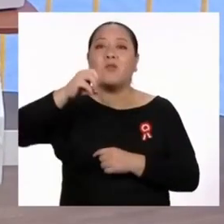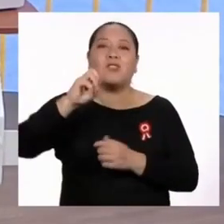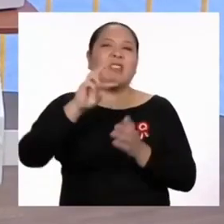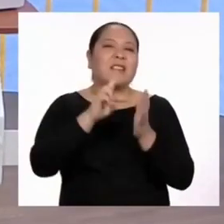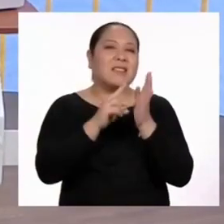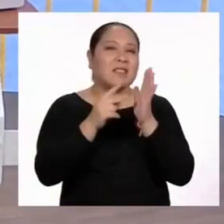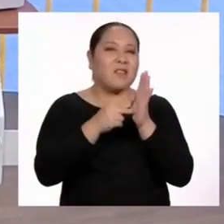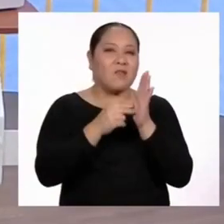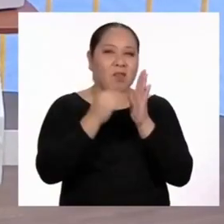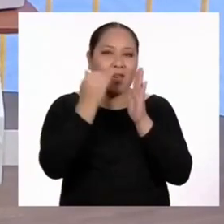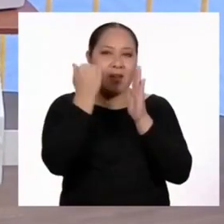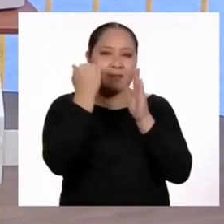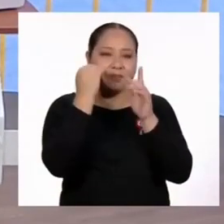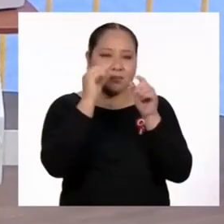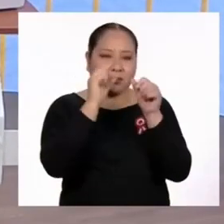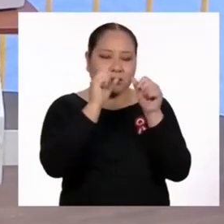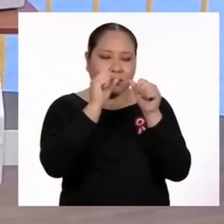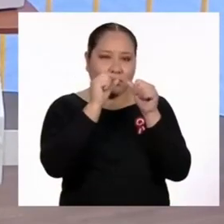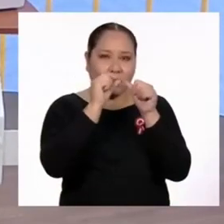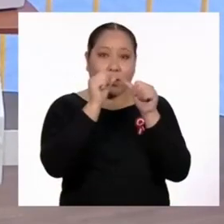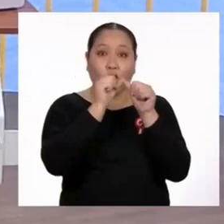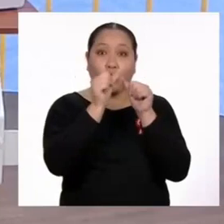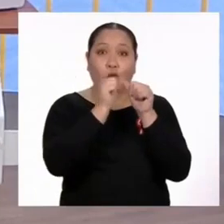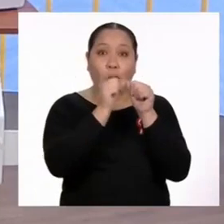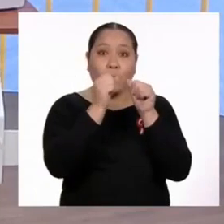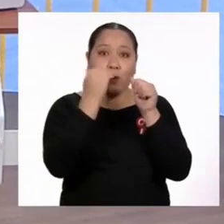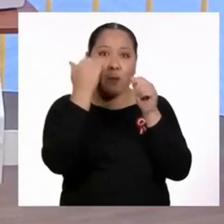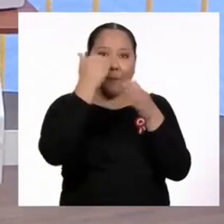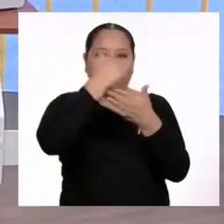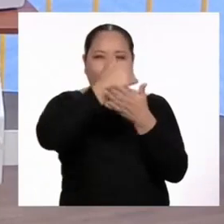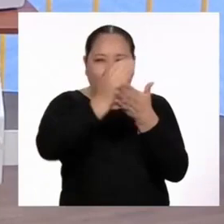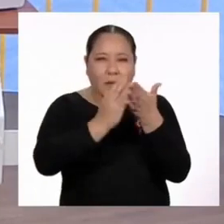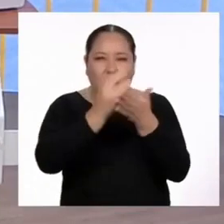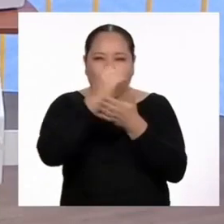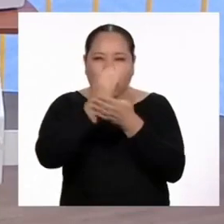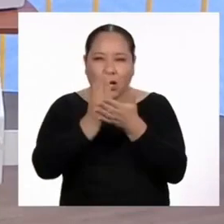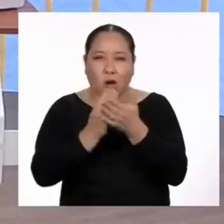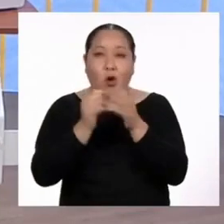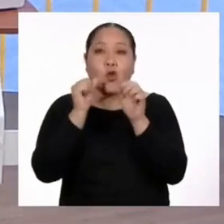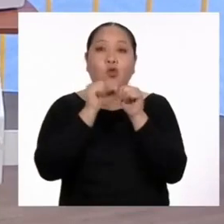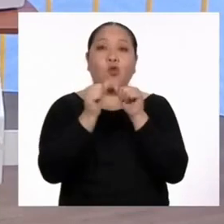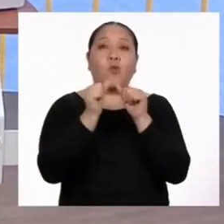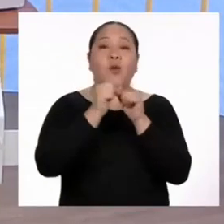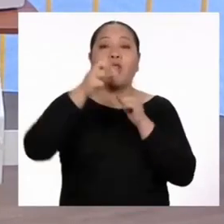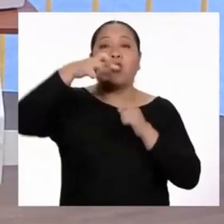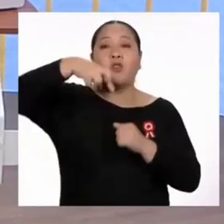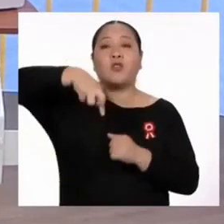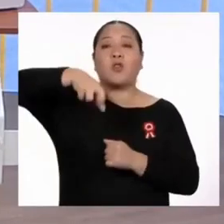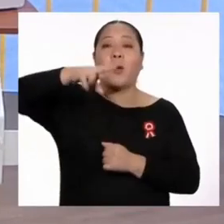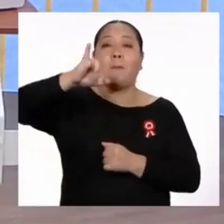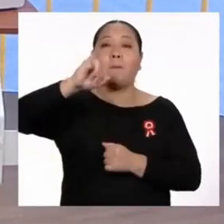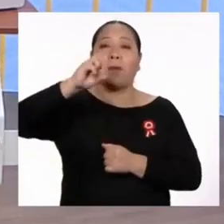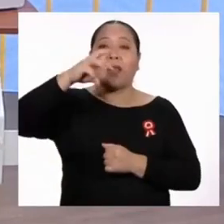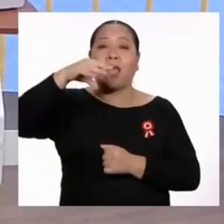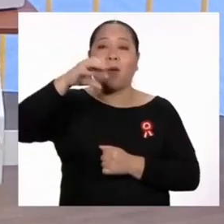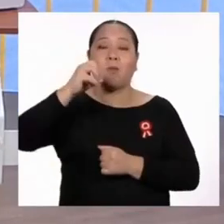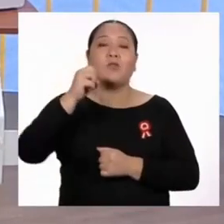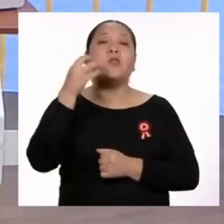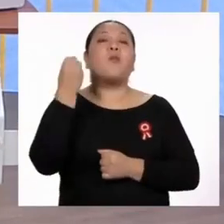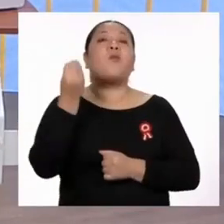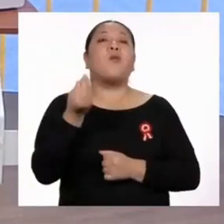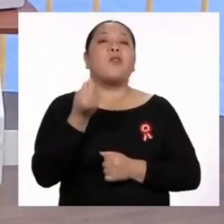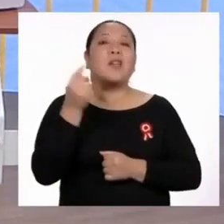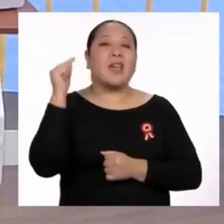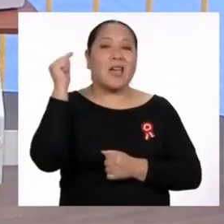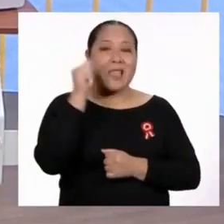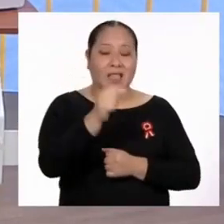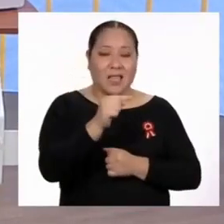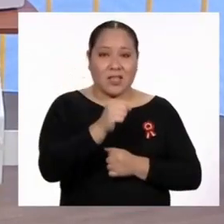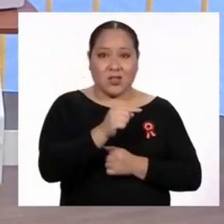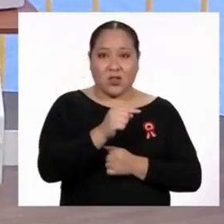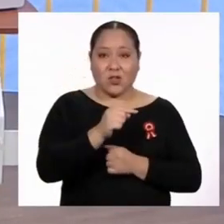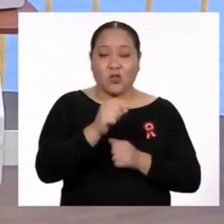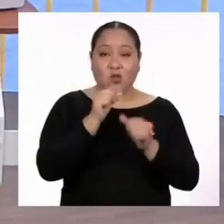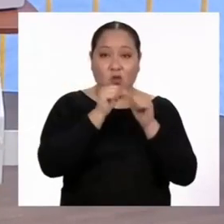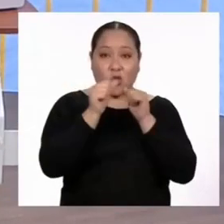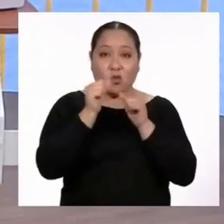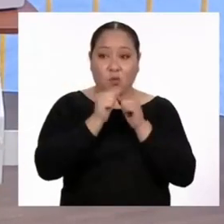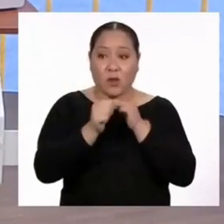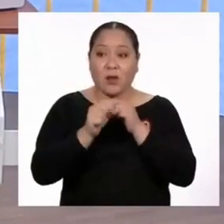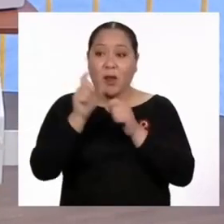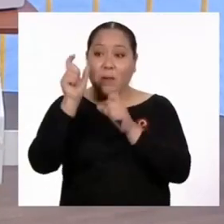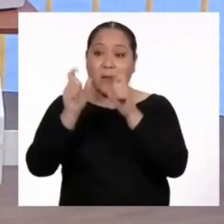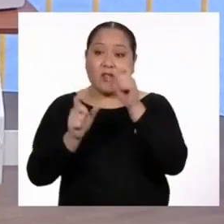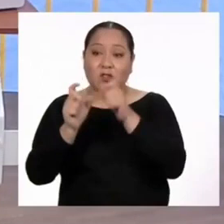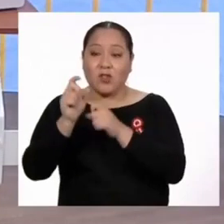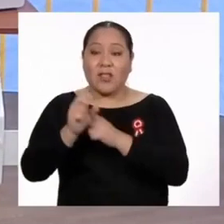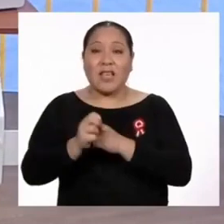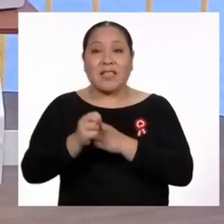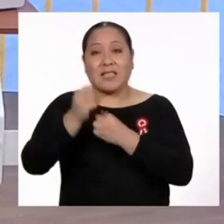descomponer un número en números primos y por qué es que con ellos los informáticos han